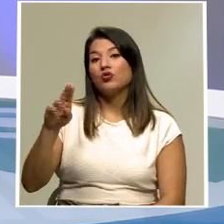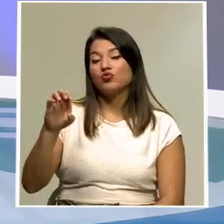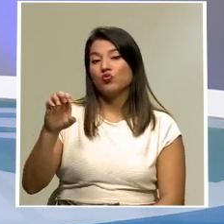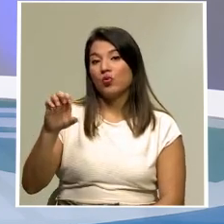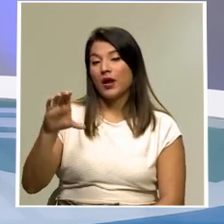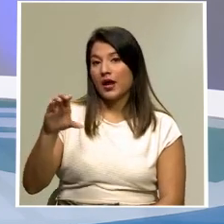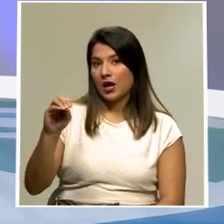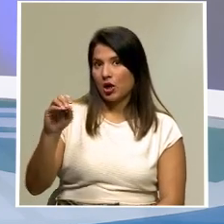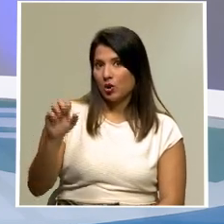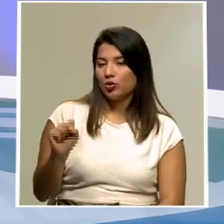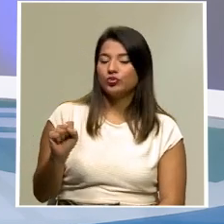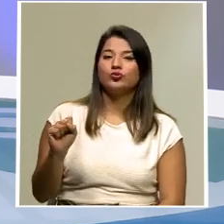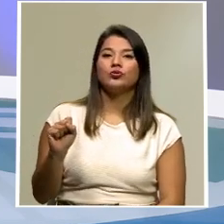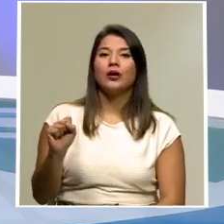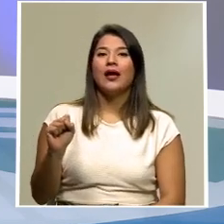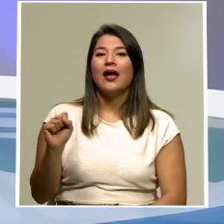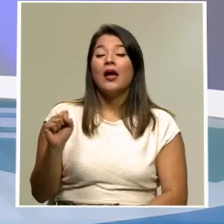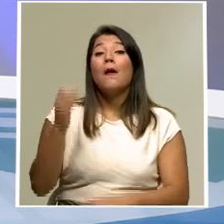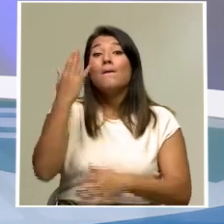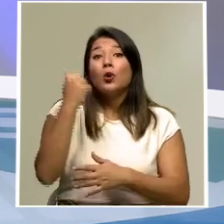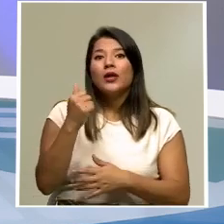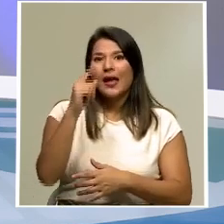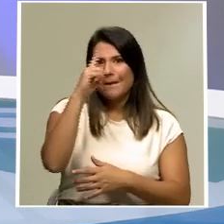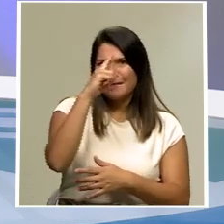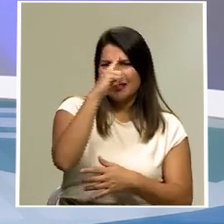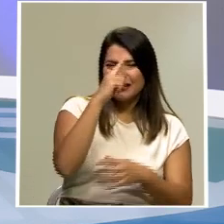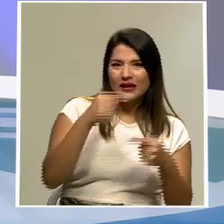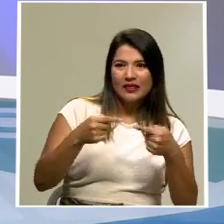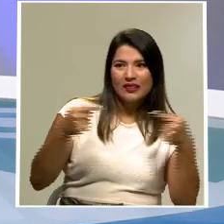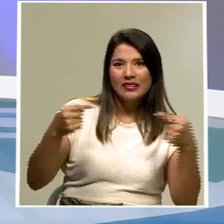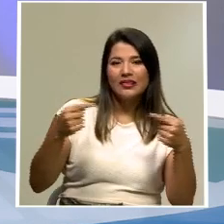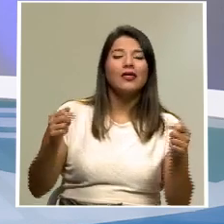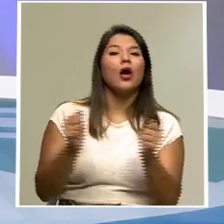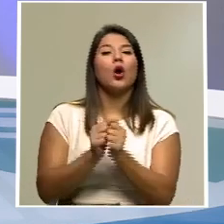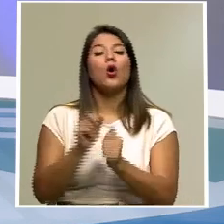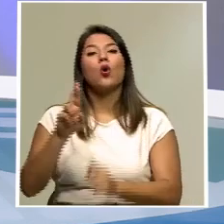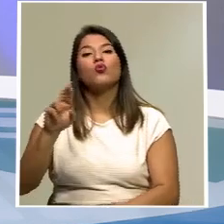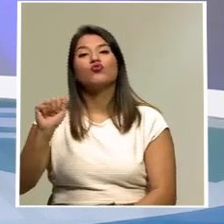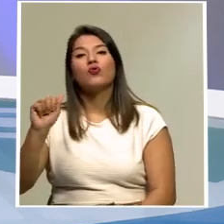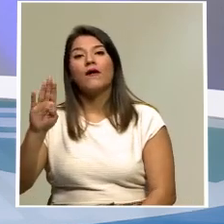disputa diplomática entre Madrid y Rabat.